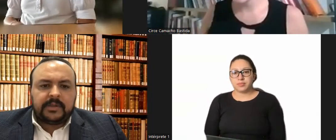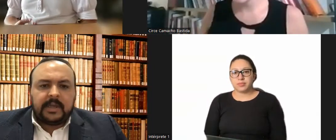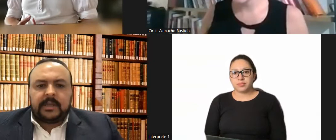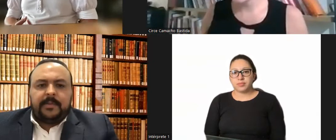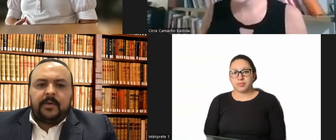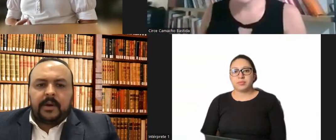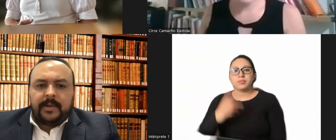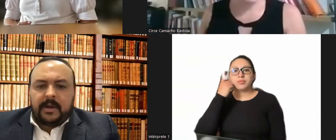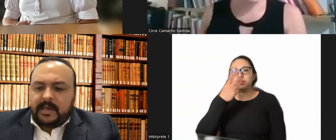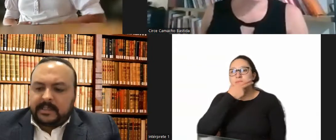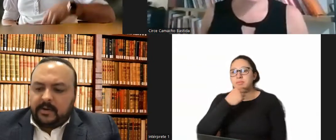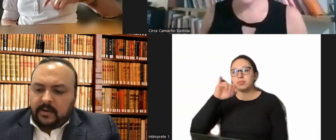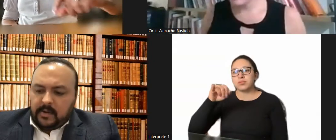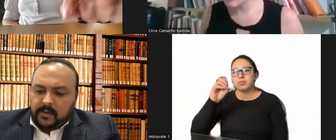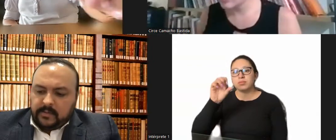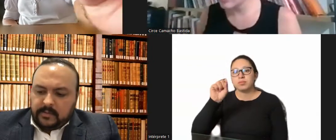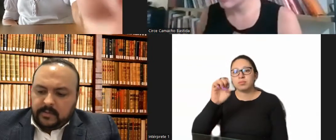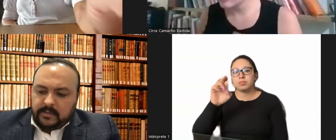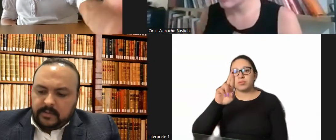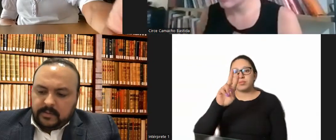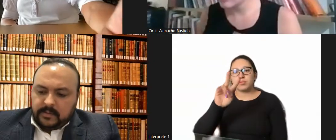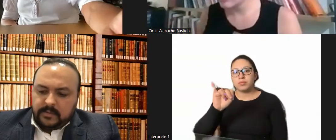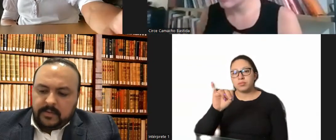Diputado José Octavio Rivero Villaseñor.